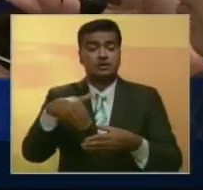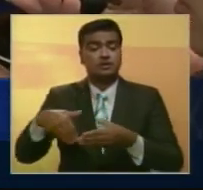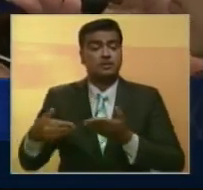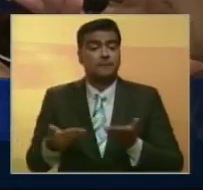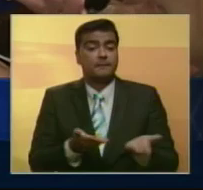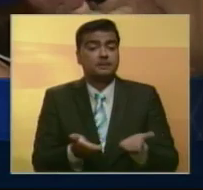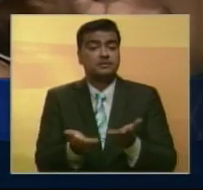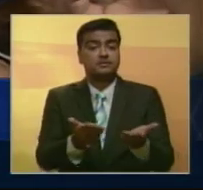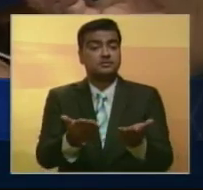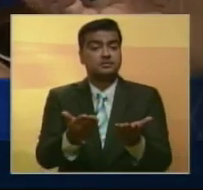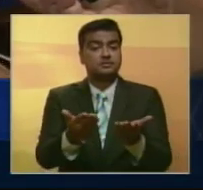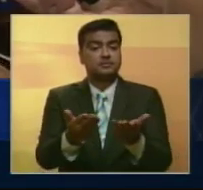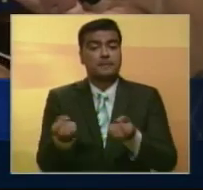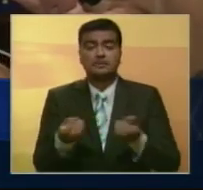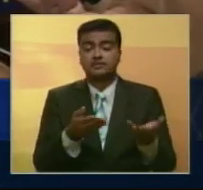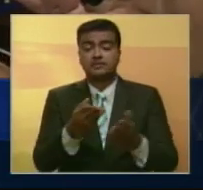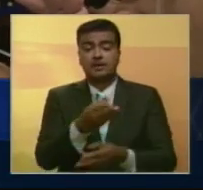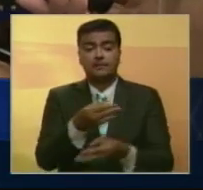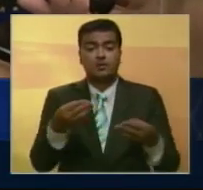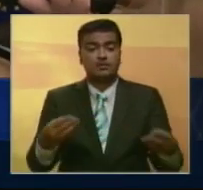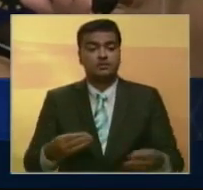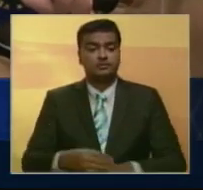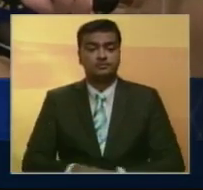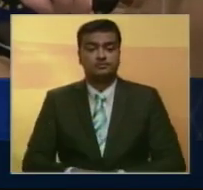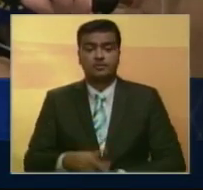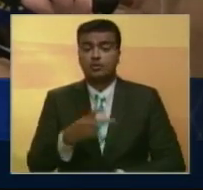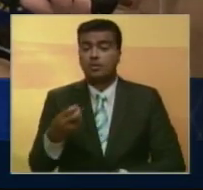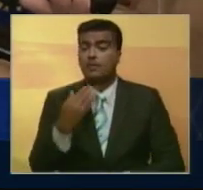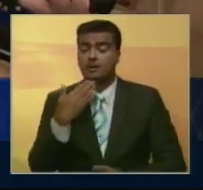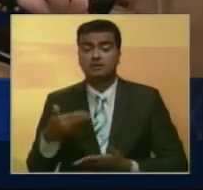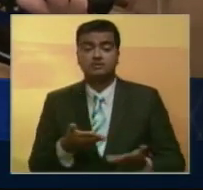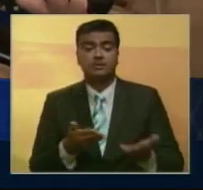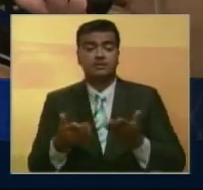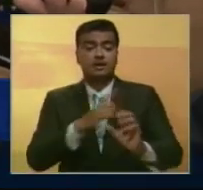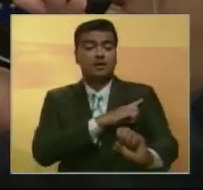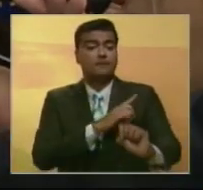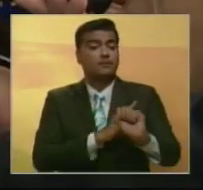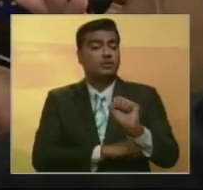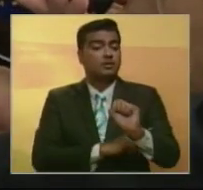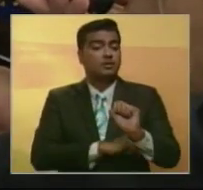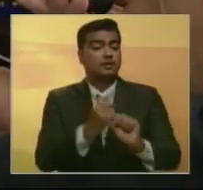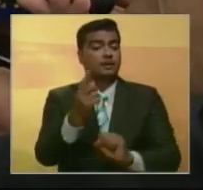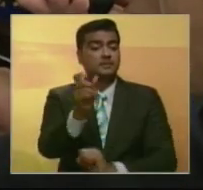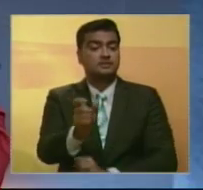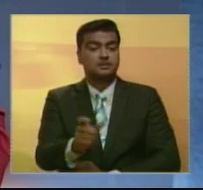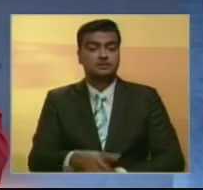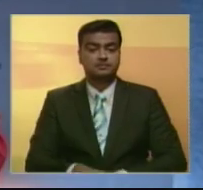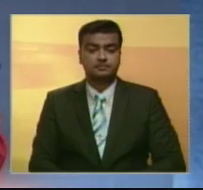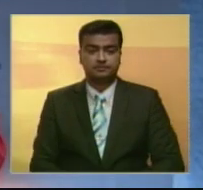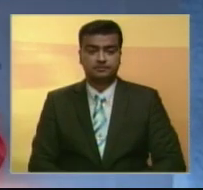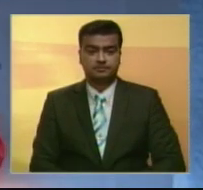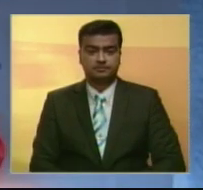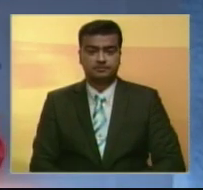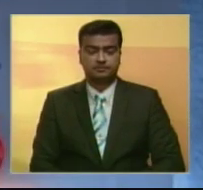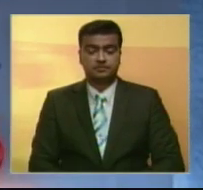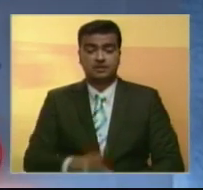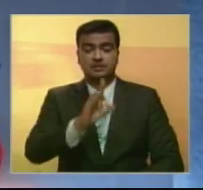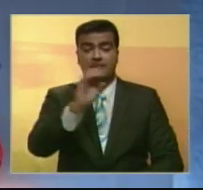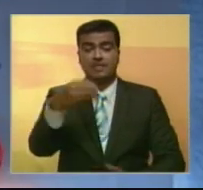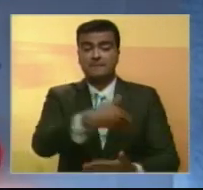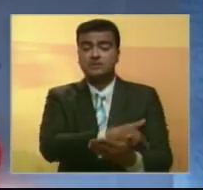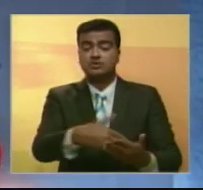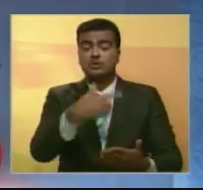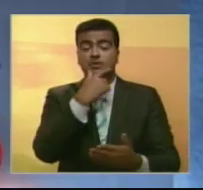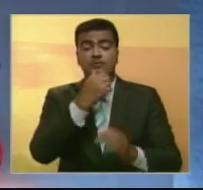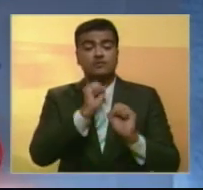servicio y para servir al pueblo, no para servirle a un poder en especial. 70 millones de